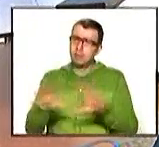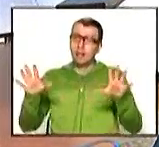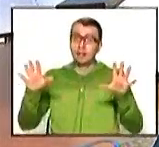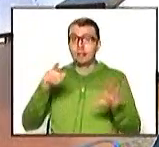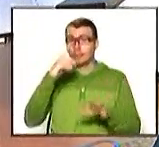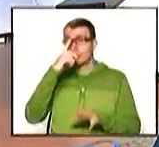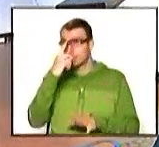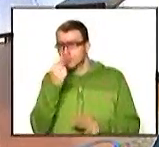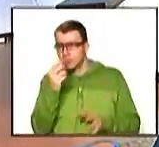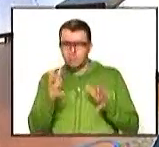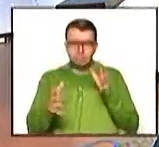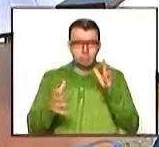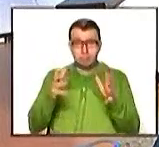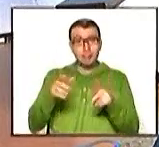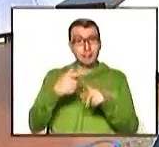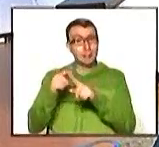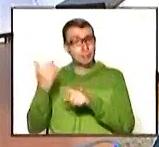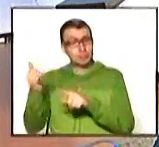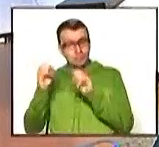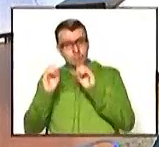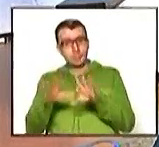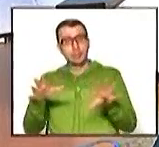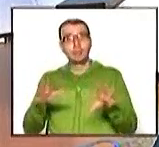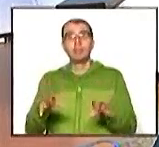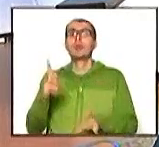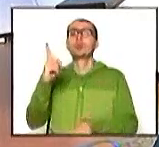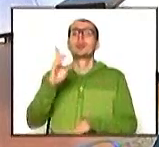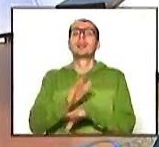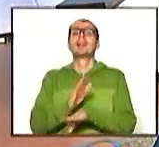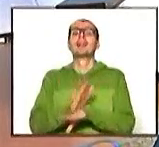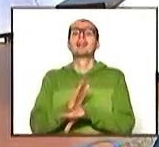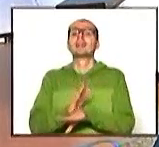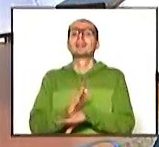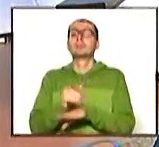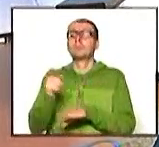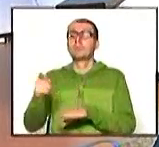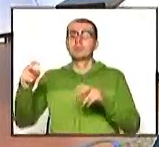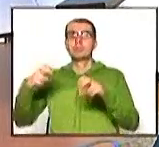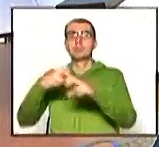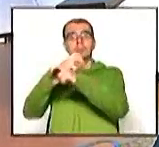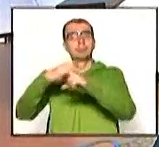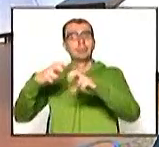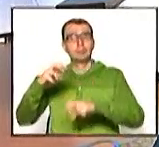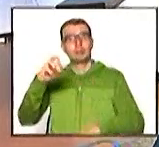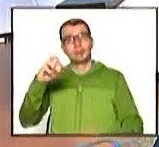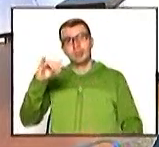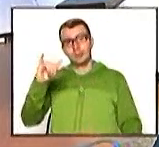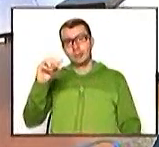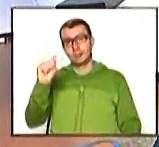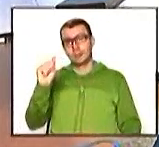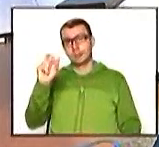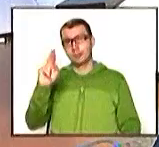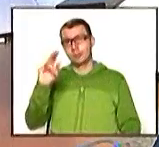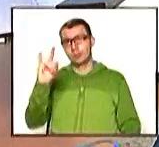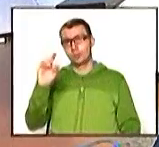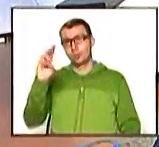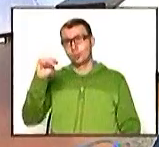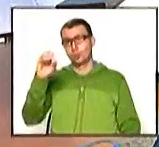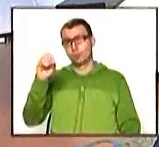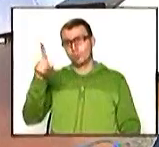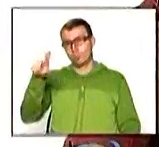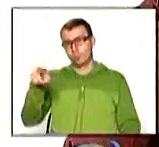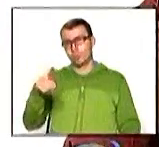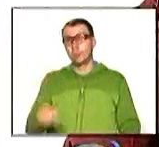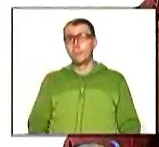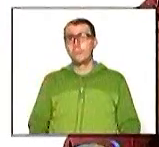domingo? Uy. Desde la 1 de la tarde en el bosque, en el Ecoparque Los Yarumos. Es un